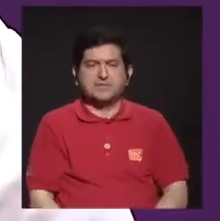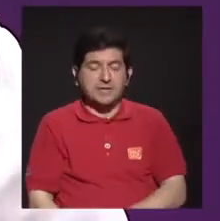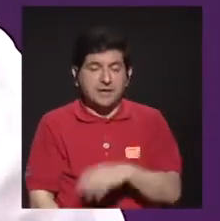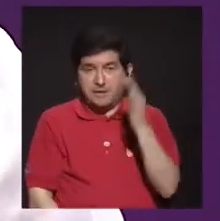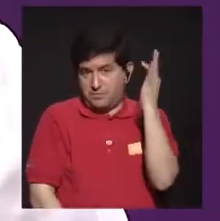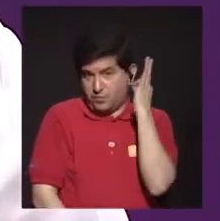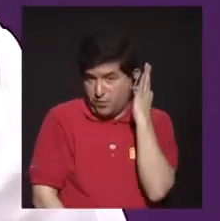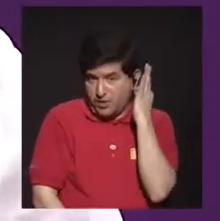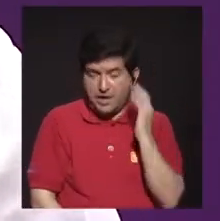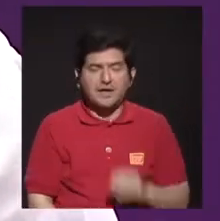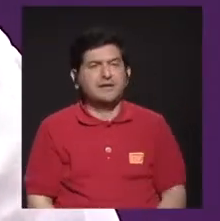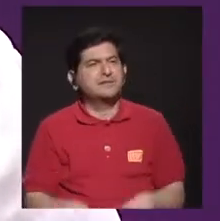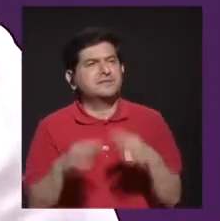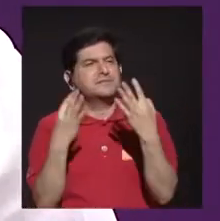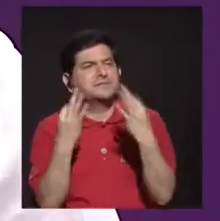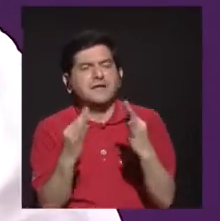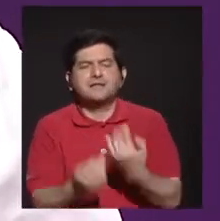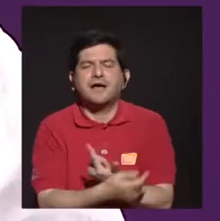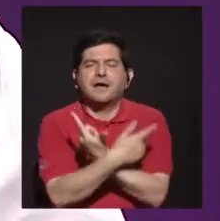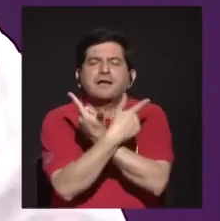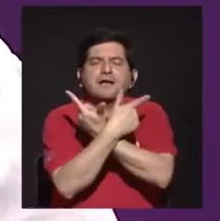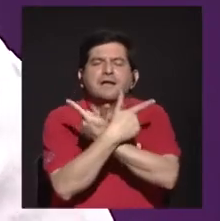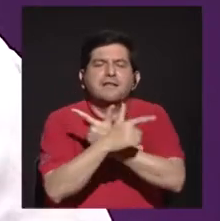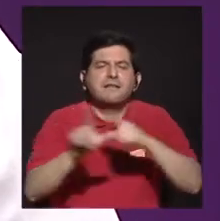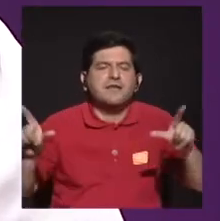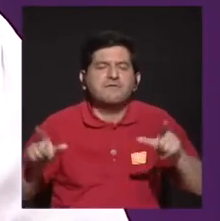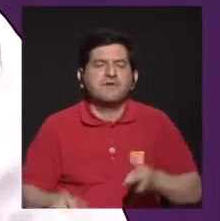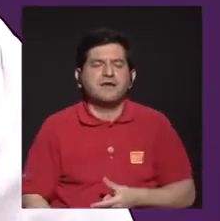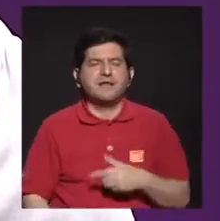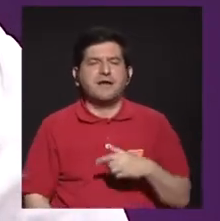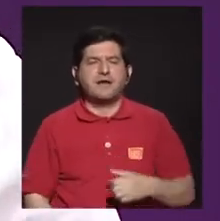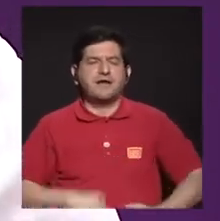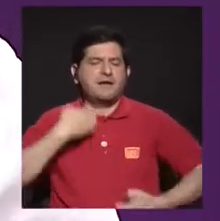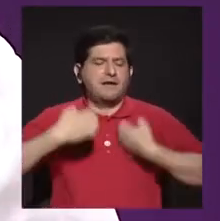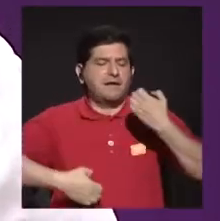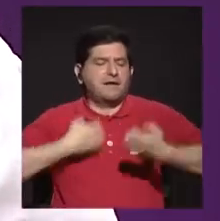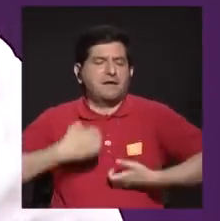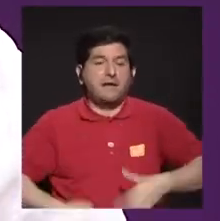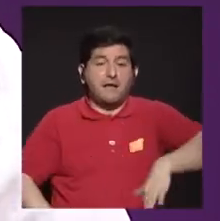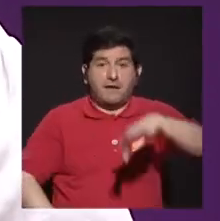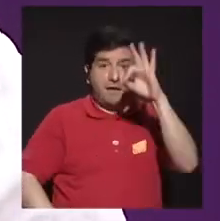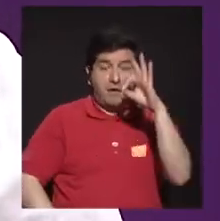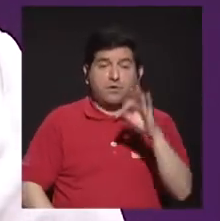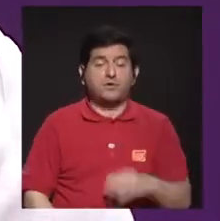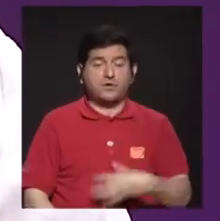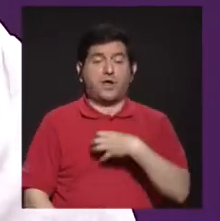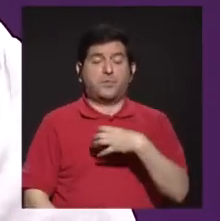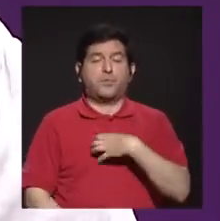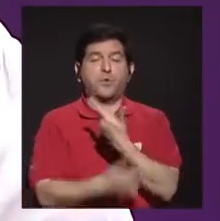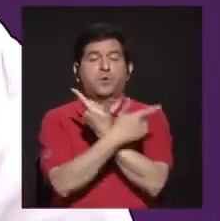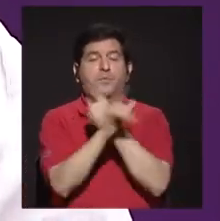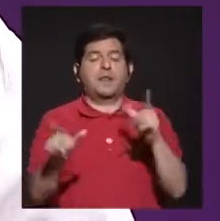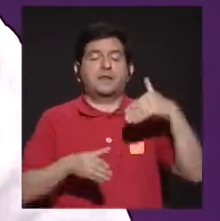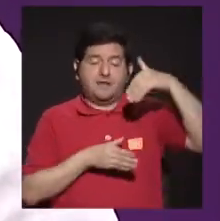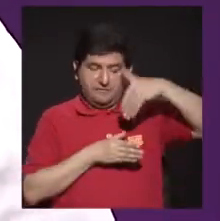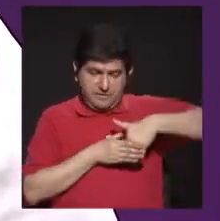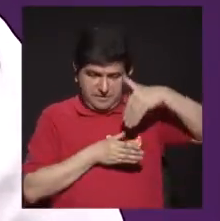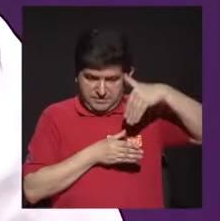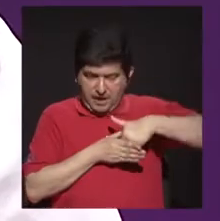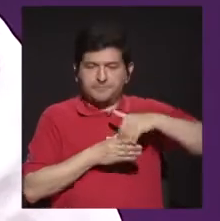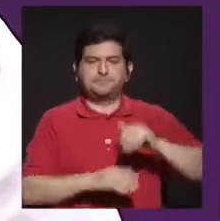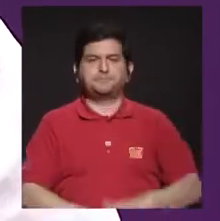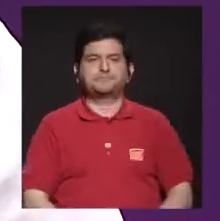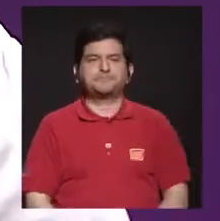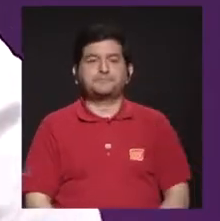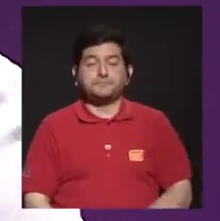chicas pudieran de alguna forma liberar todas sus emociones y encontrar realmente su propia libertad interior.